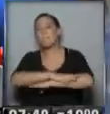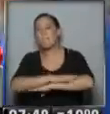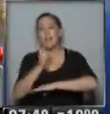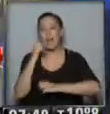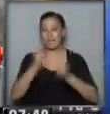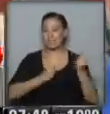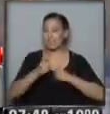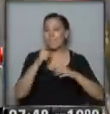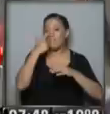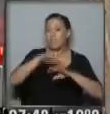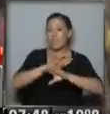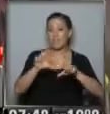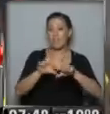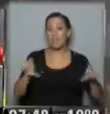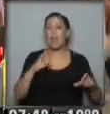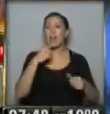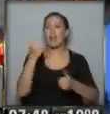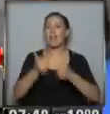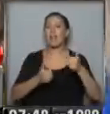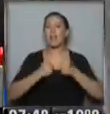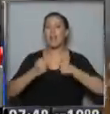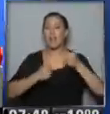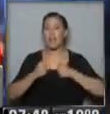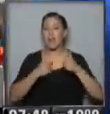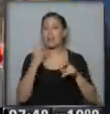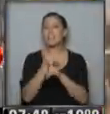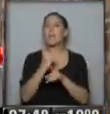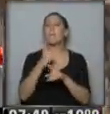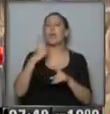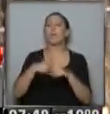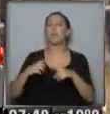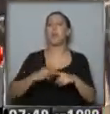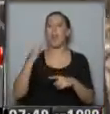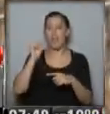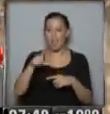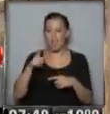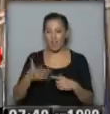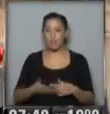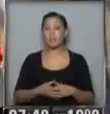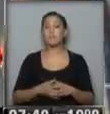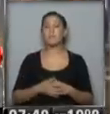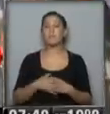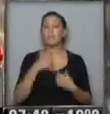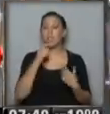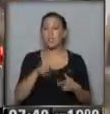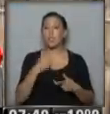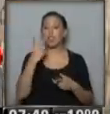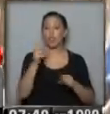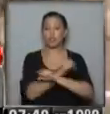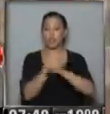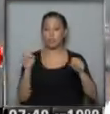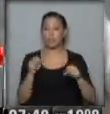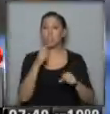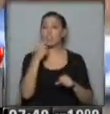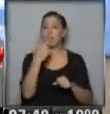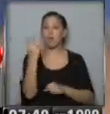del recorrido de esta popular carrera que se realiza anualmente en Boston y que tuvo estas dos explosiones